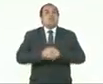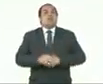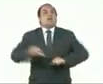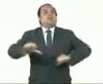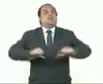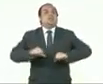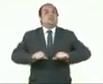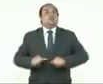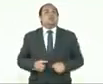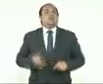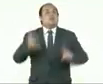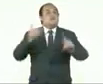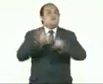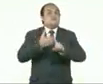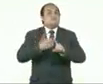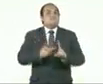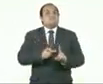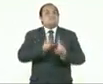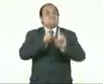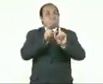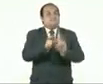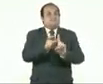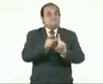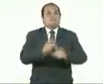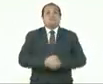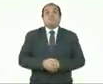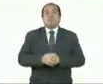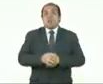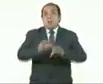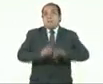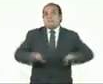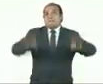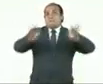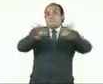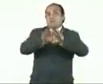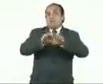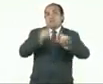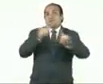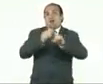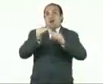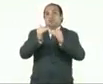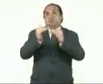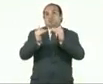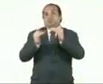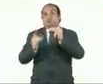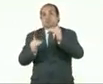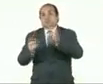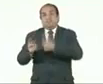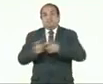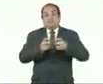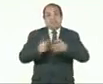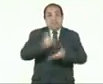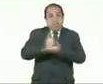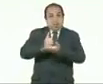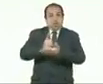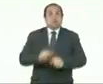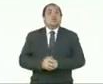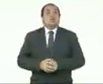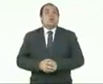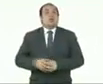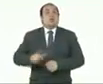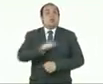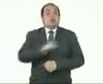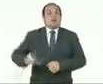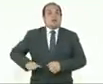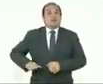prevención son un pilar importante para reducir los índices y que nuestra ciudad y alcaldía predomine